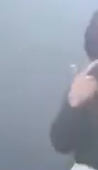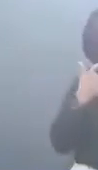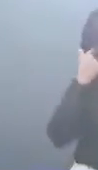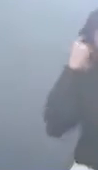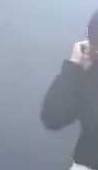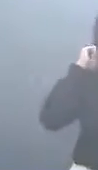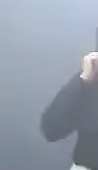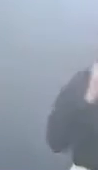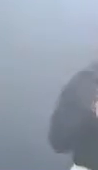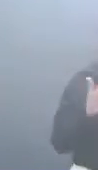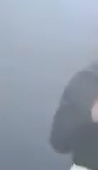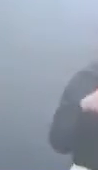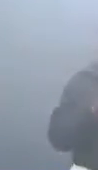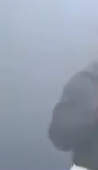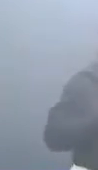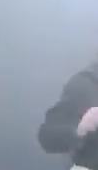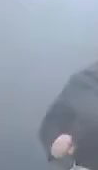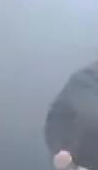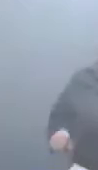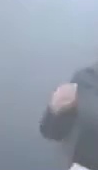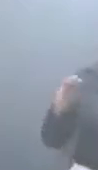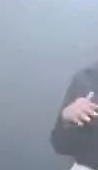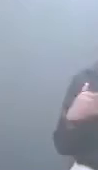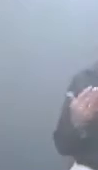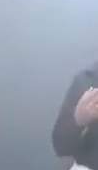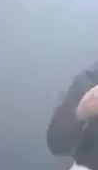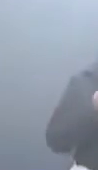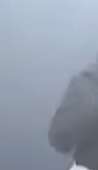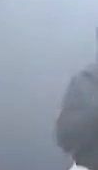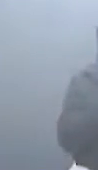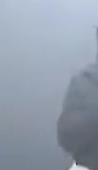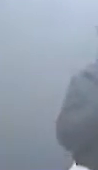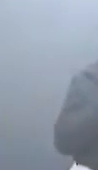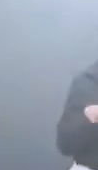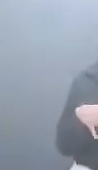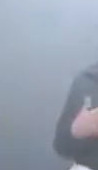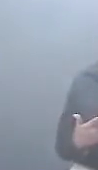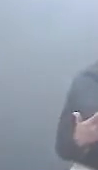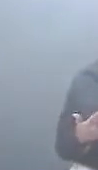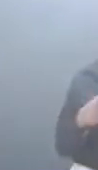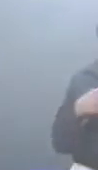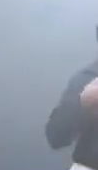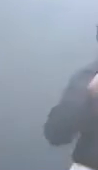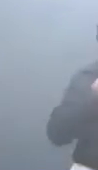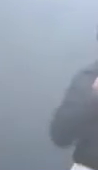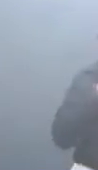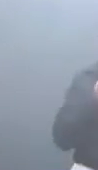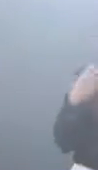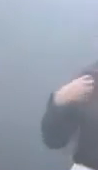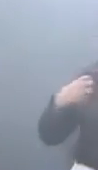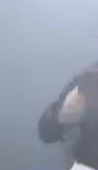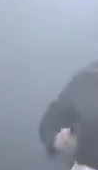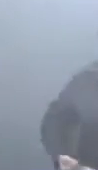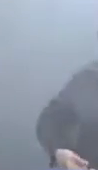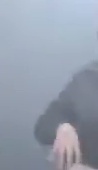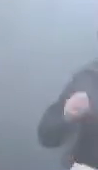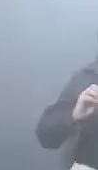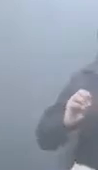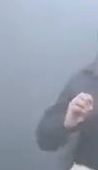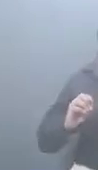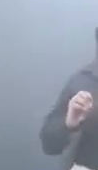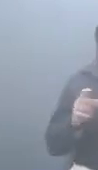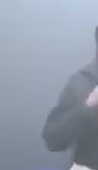hermanos salvadoreños, cómo manipulan la información. Para el noticiero del gobierno, este hecho no fue